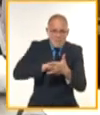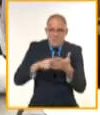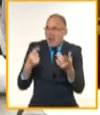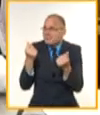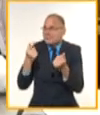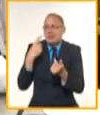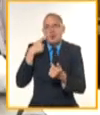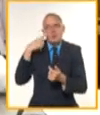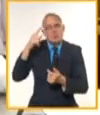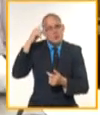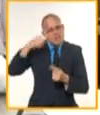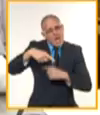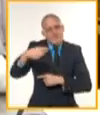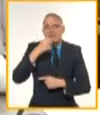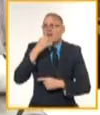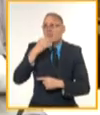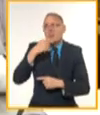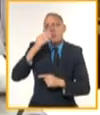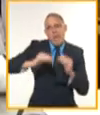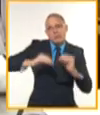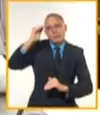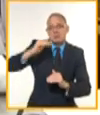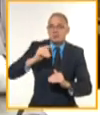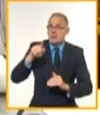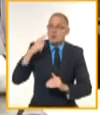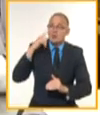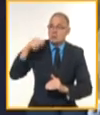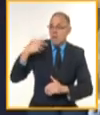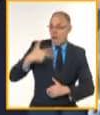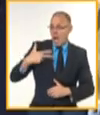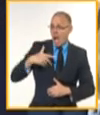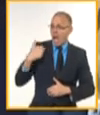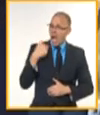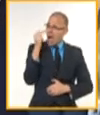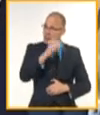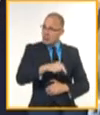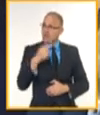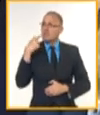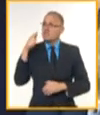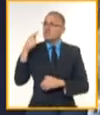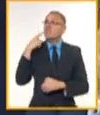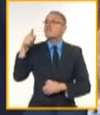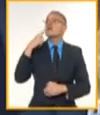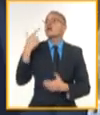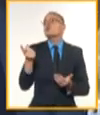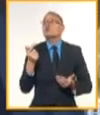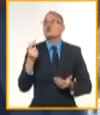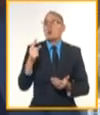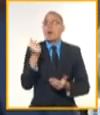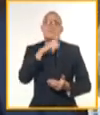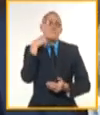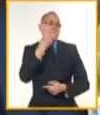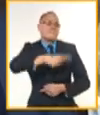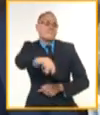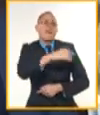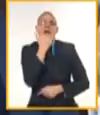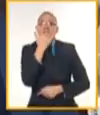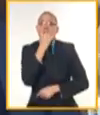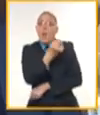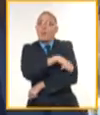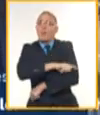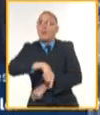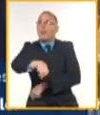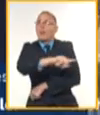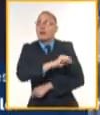bajos y momentos de tensión. Milei, en mi barrio y en Argentina, a eso le decimos devaluación. Finalmente, concluyó con la puesta en escena de la llegada de Milei